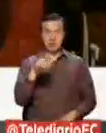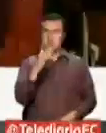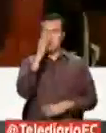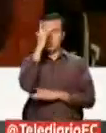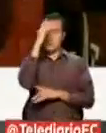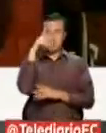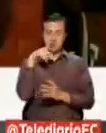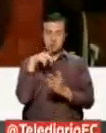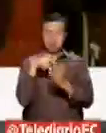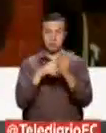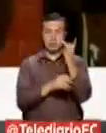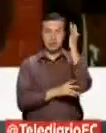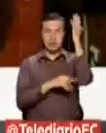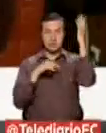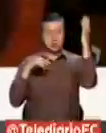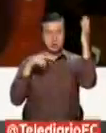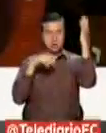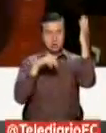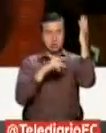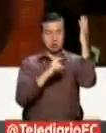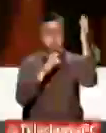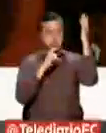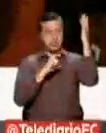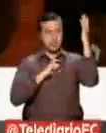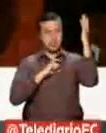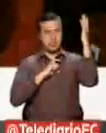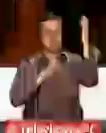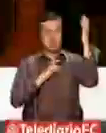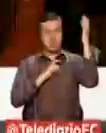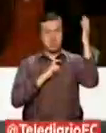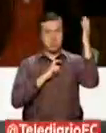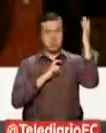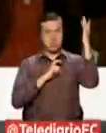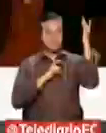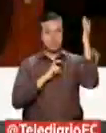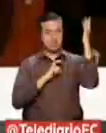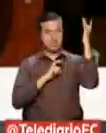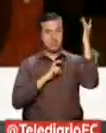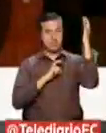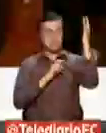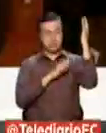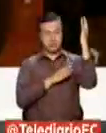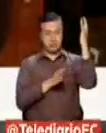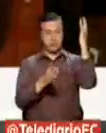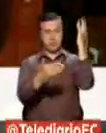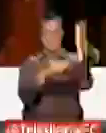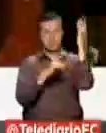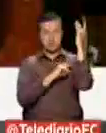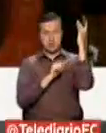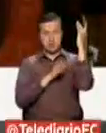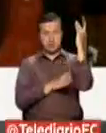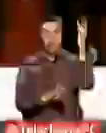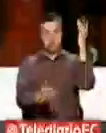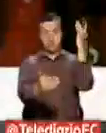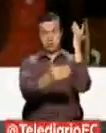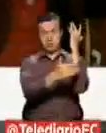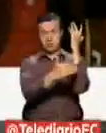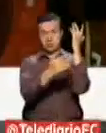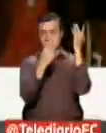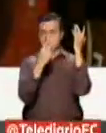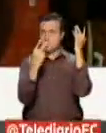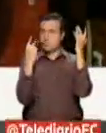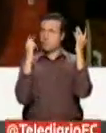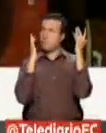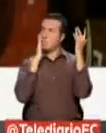por ejemplo, y con el dispositivo automáticamente lo evade, si lo sortea, le regreso a ver